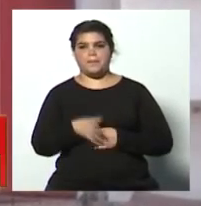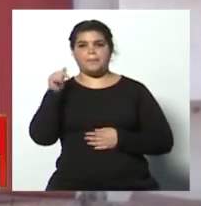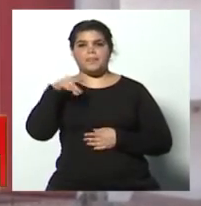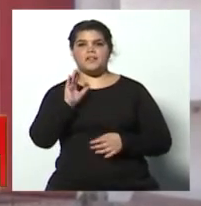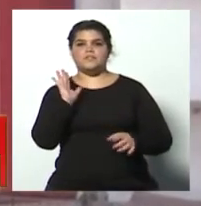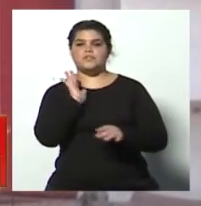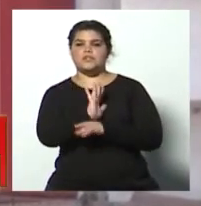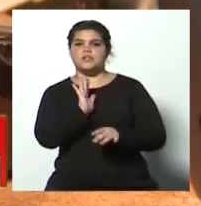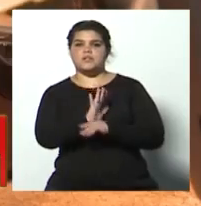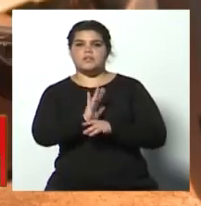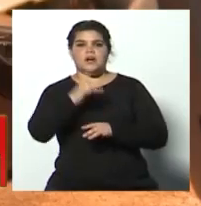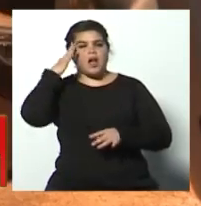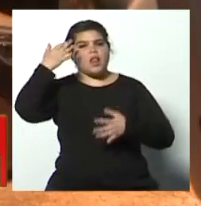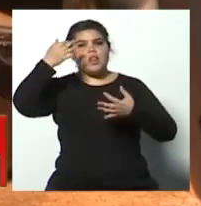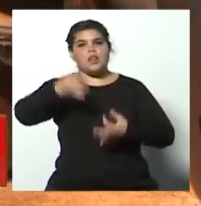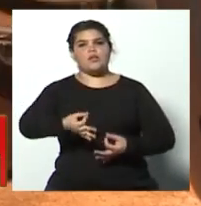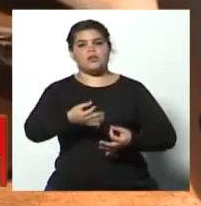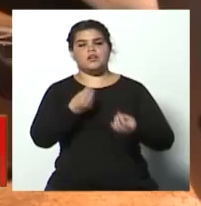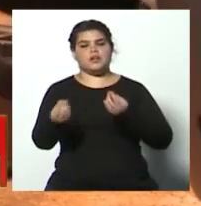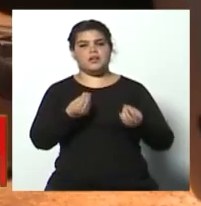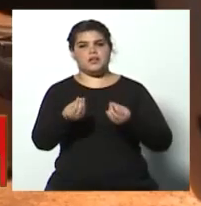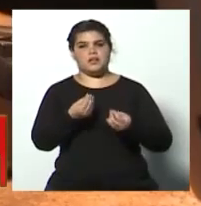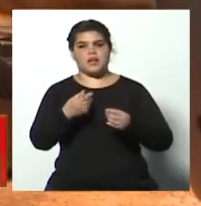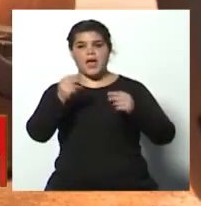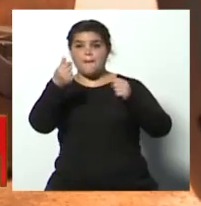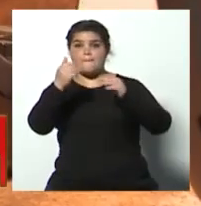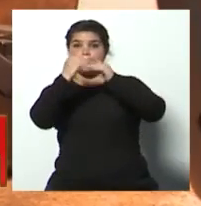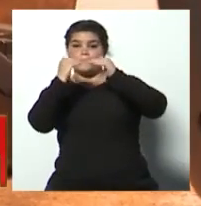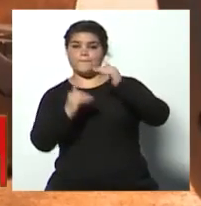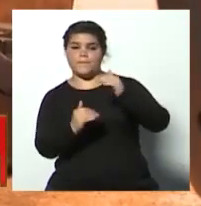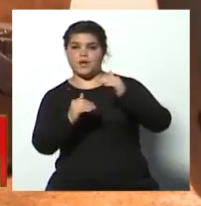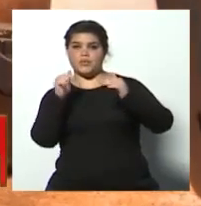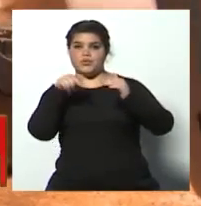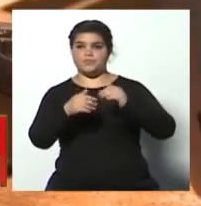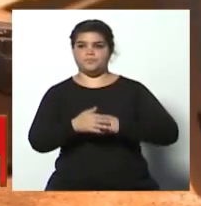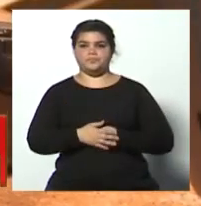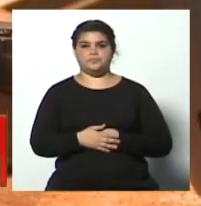nos encontramos, para que esa devaluación tenga, digamos,